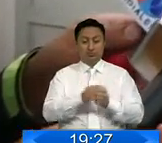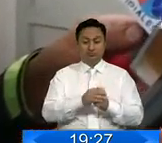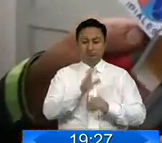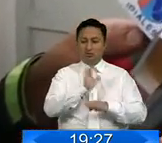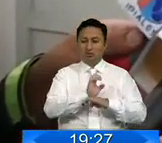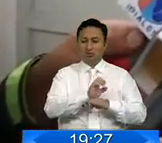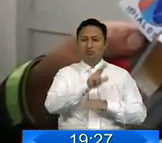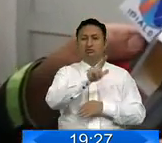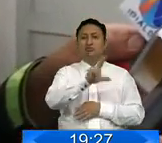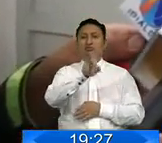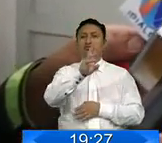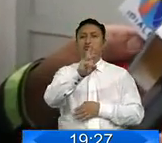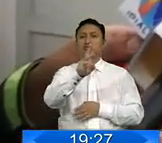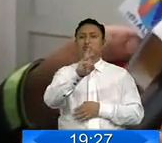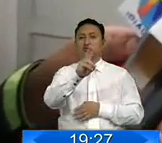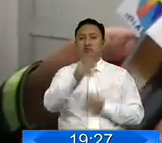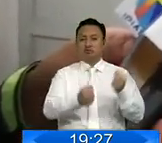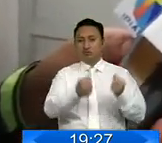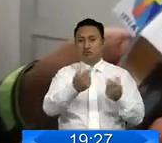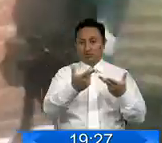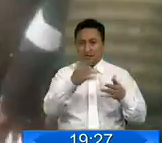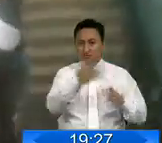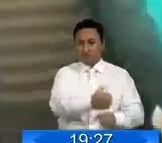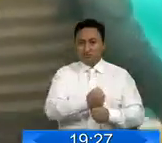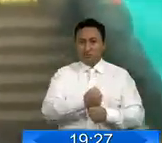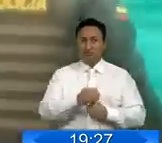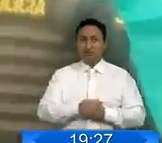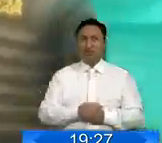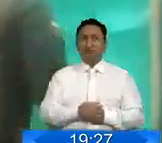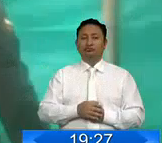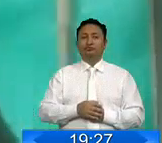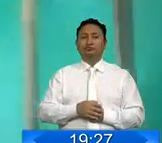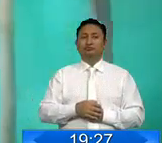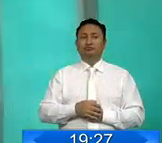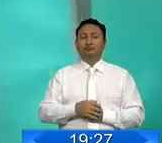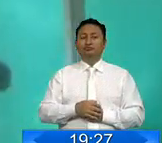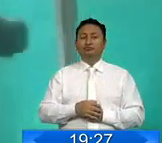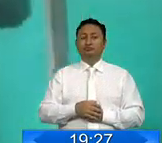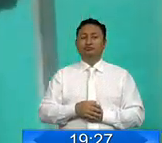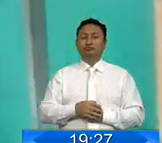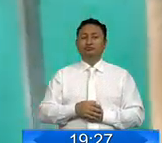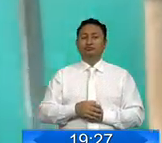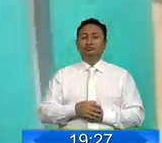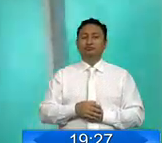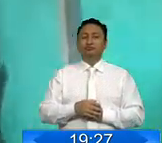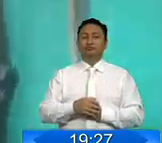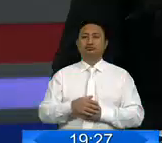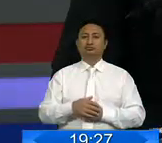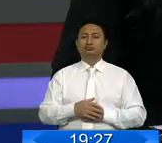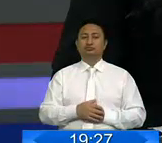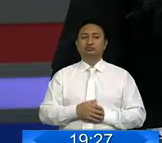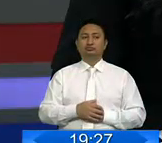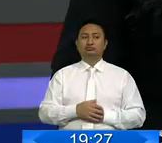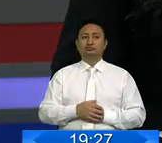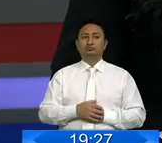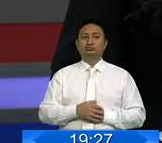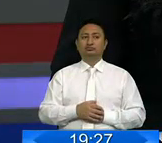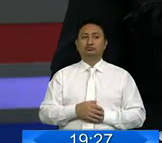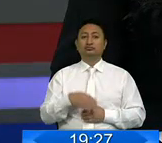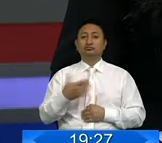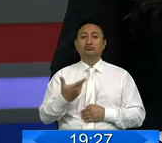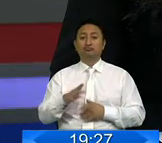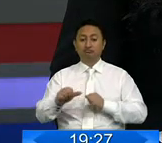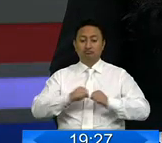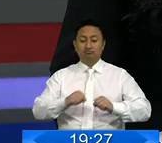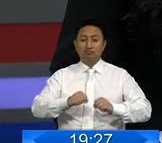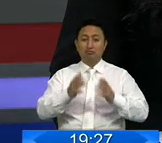son 36 vehículos que han sido aprehendidos. Desde Ipiales, Nariño, informa Miriam Enríquez. Operación Mega